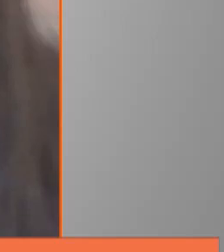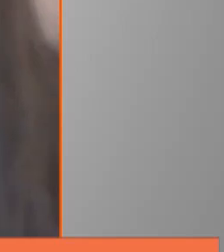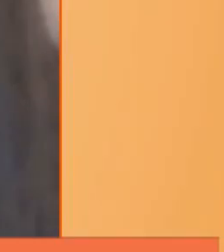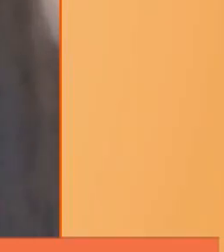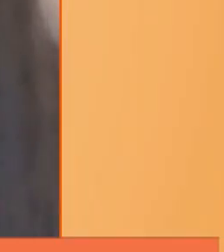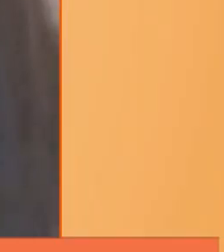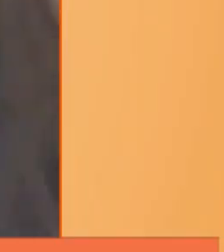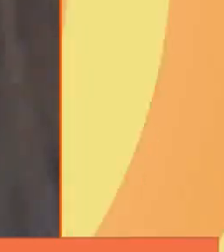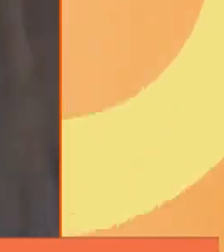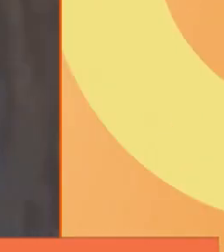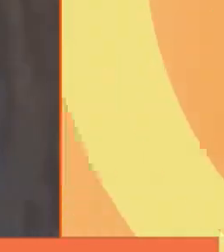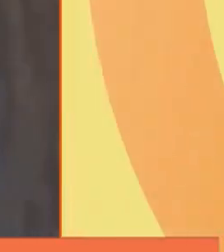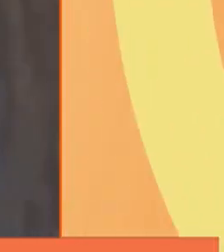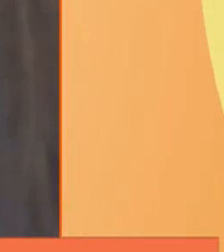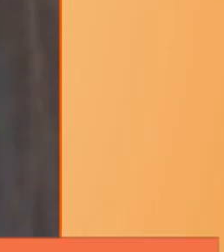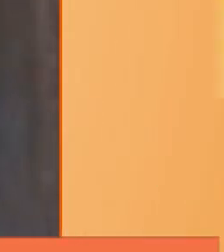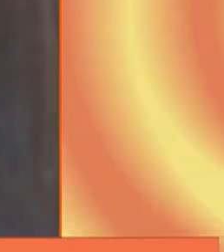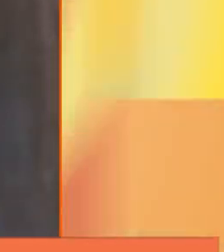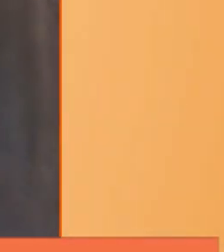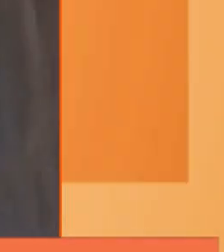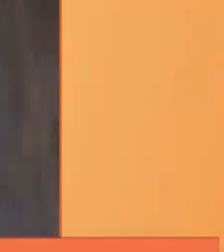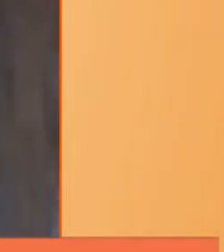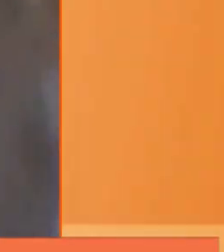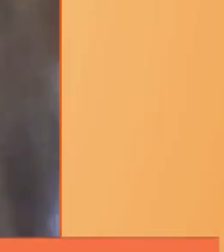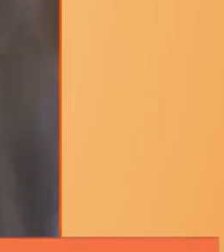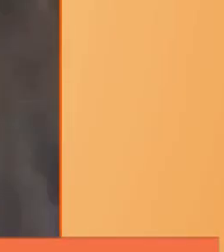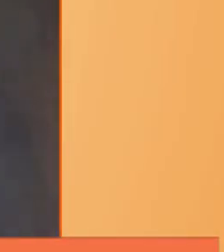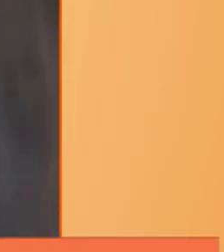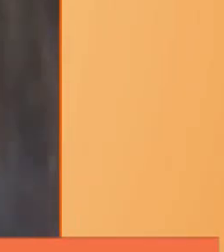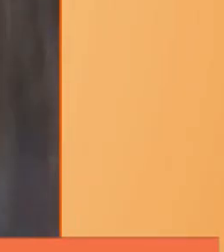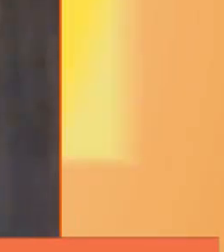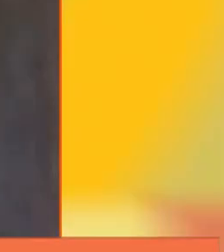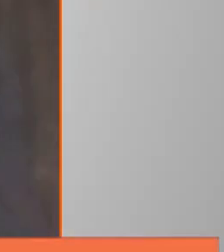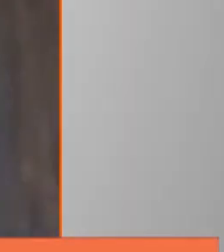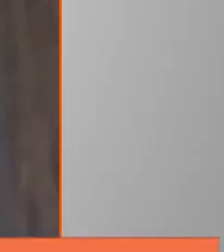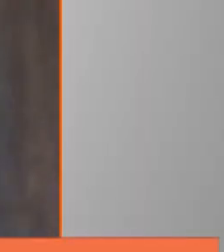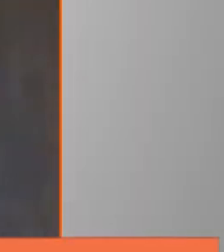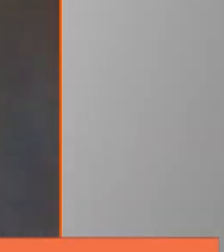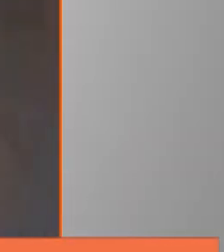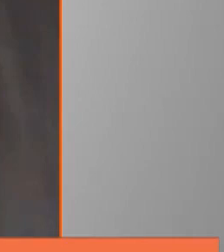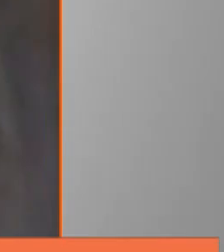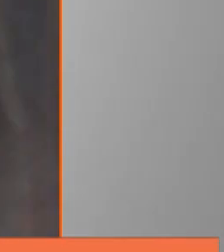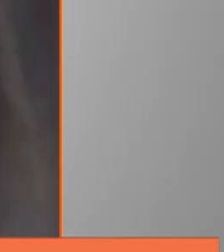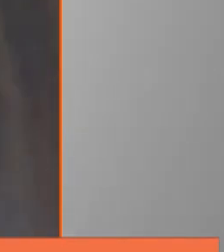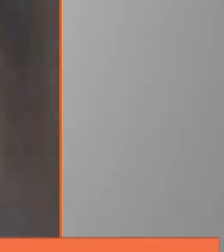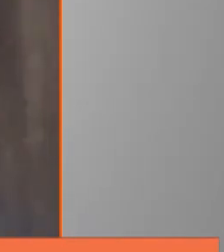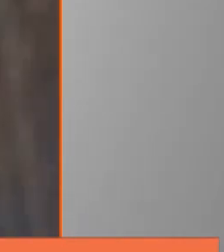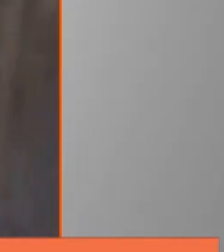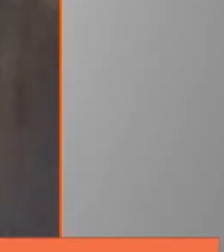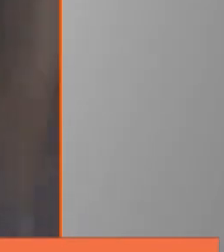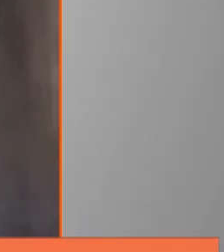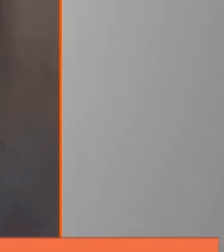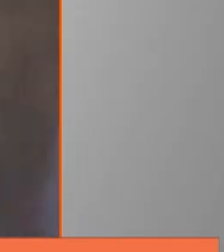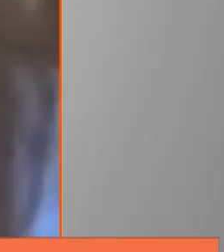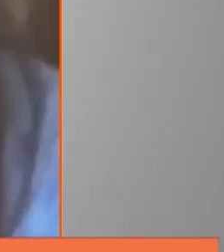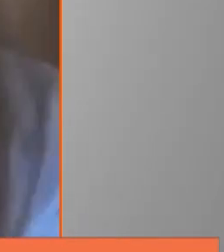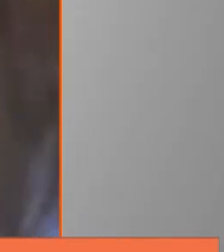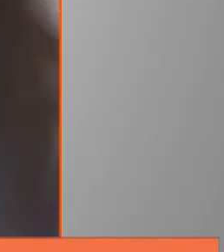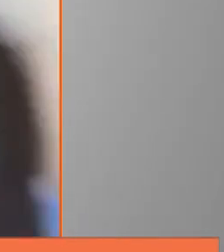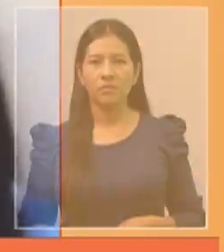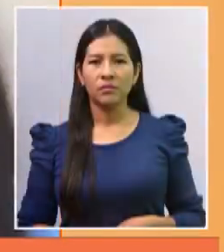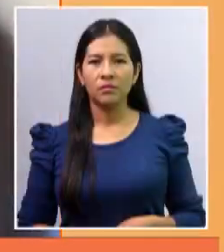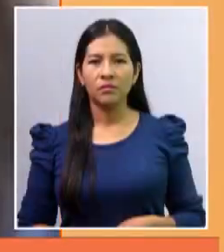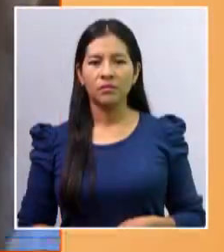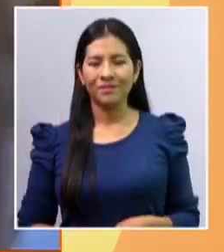con con mucha emoción para hablar hoy y emocionada que me digas actriz de tanto tiempo creo que me queda un poco grande todavía